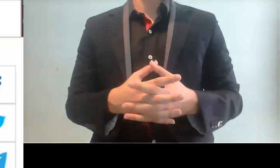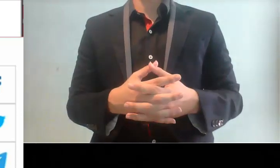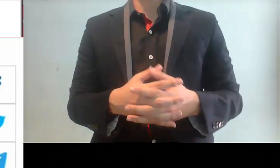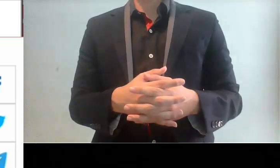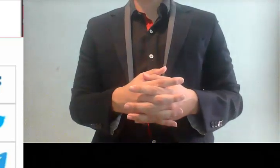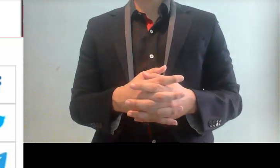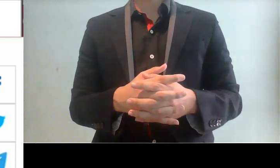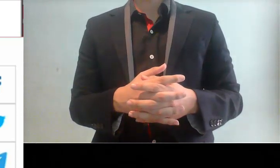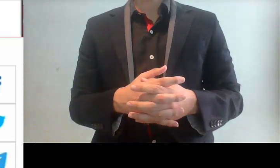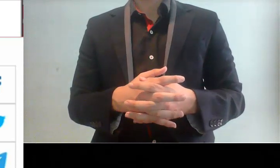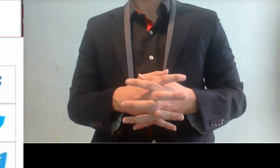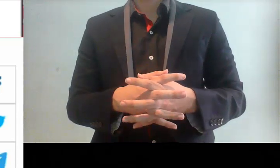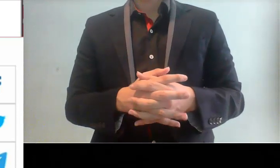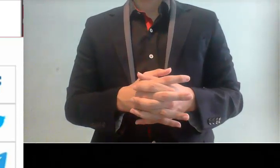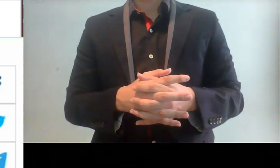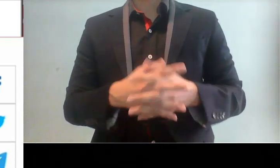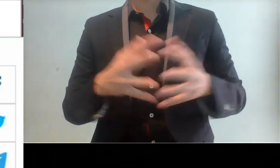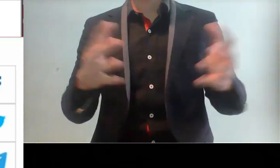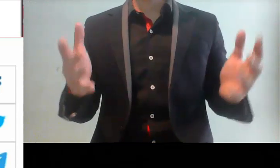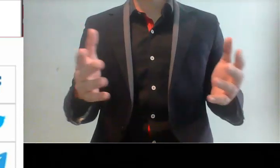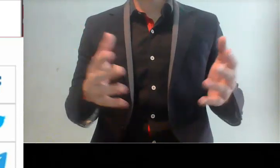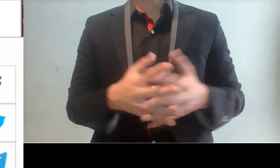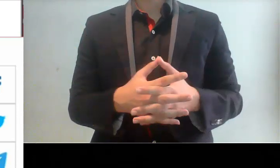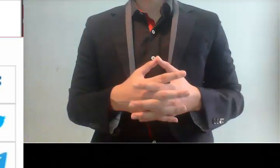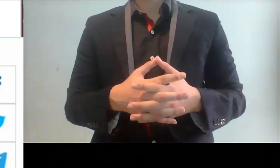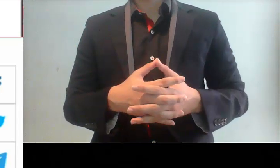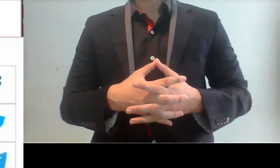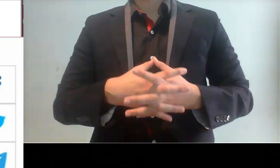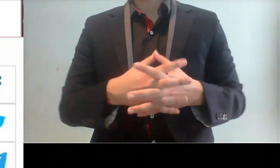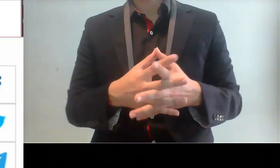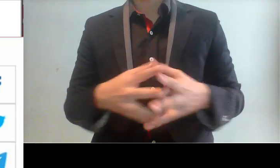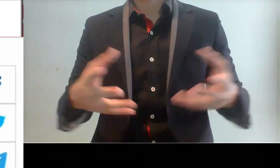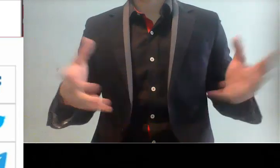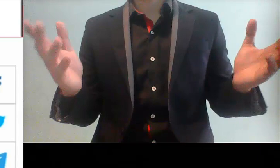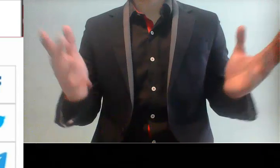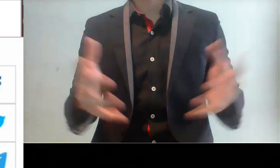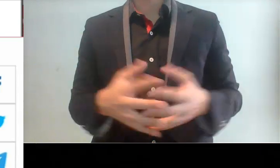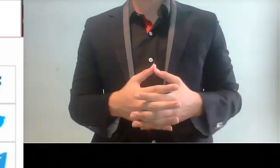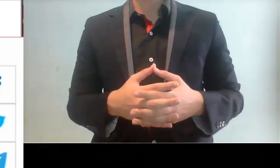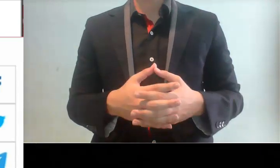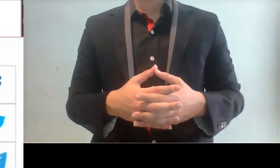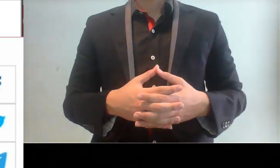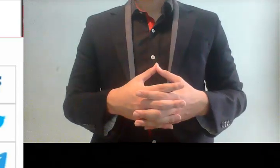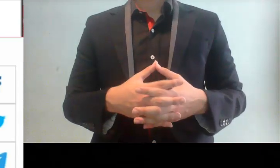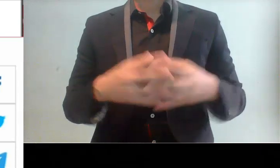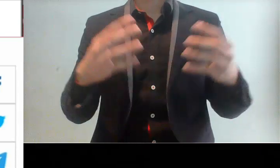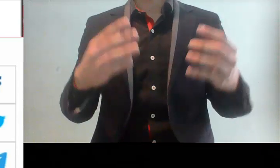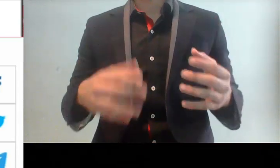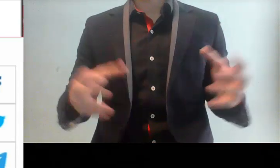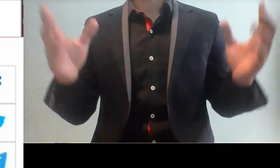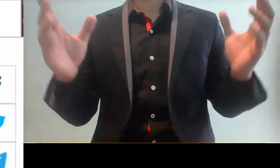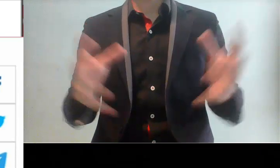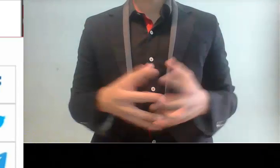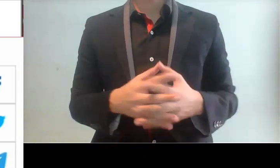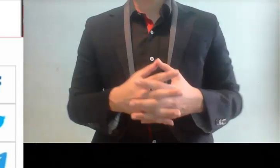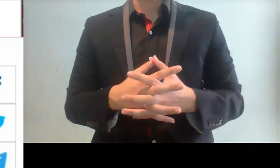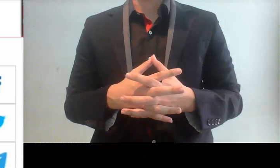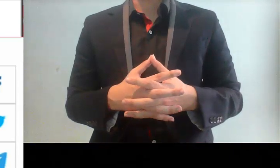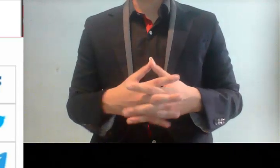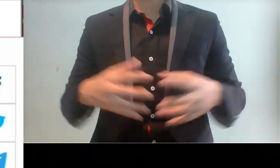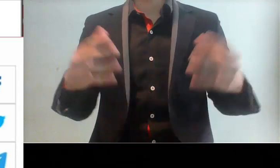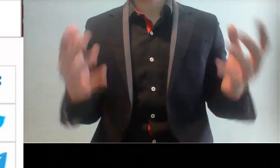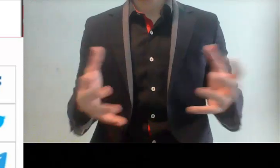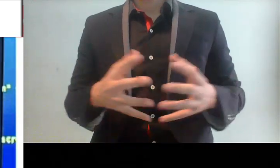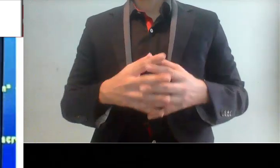personas para que su información personal termine yéndose, o su voto termine yéndose a otro personaje. Es que hay un sinfín de cosas, y es que lo